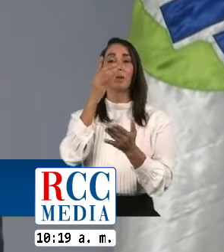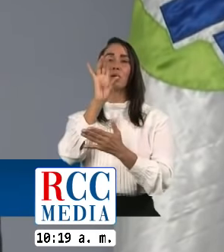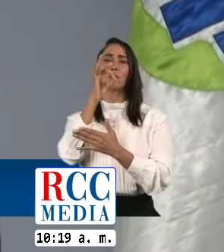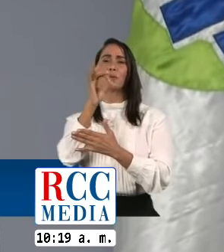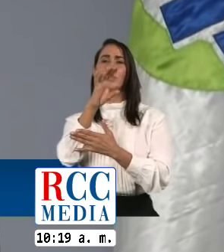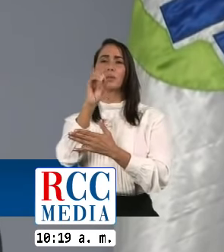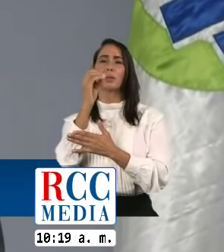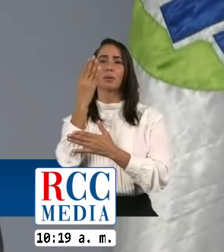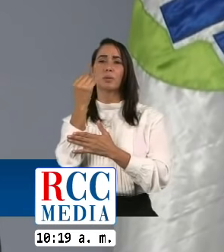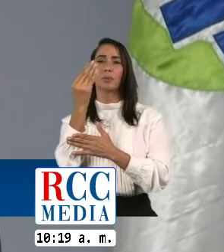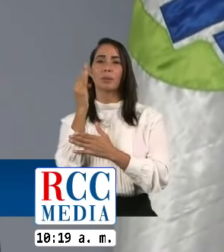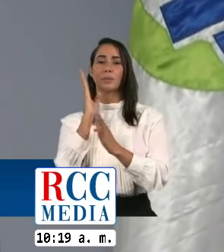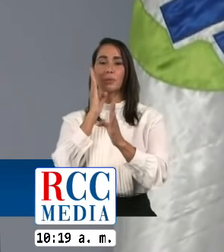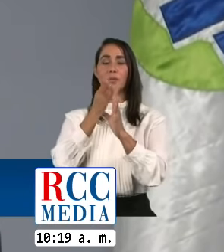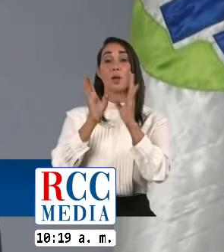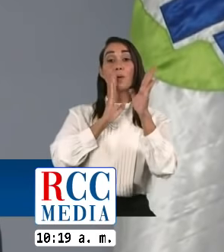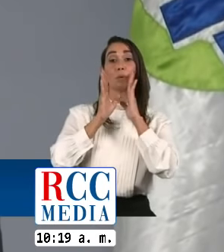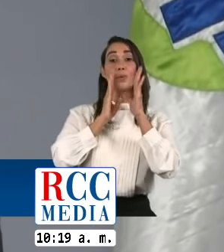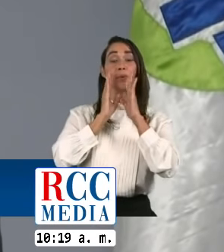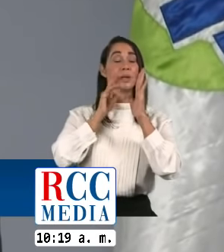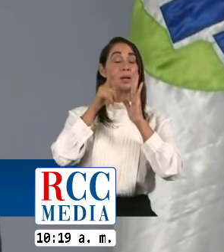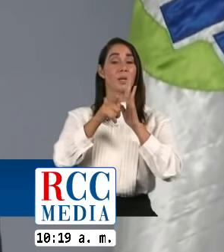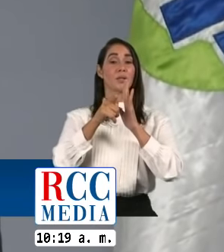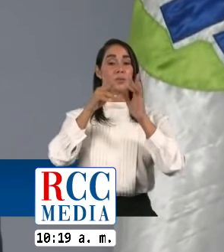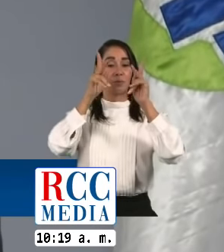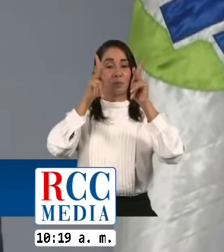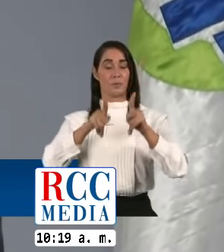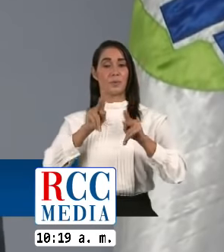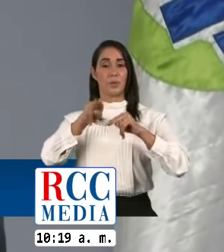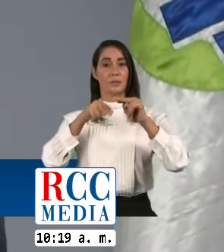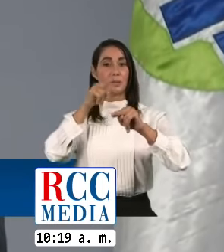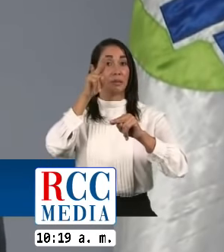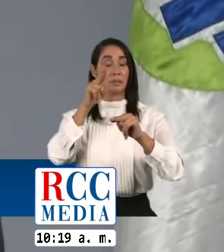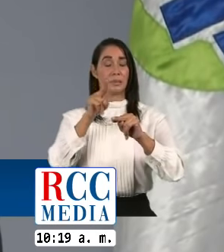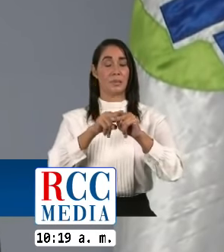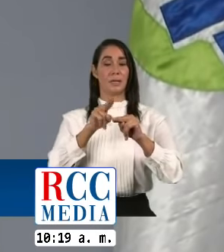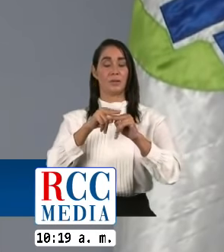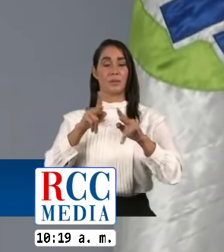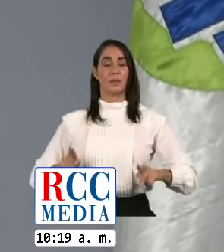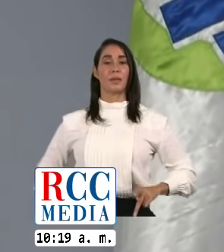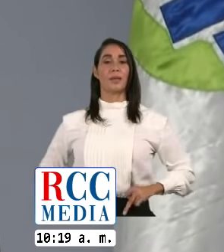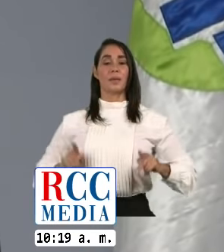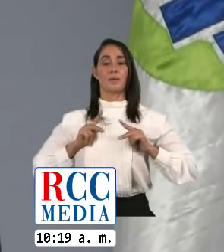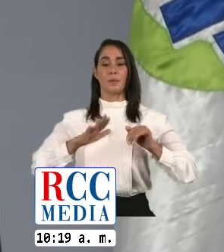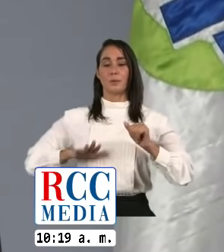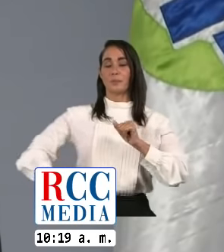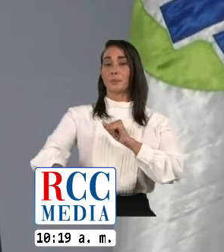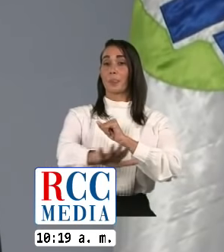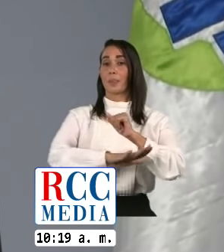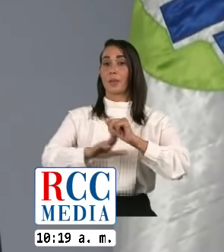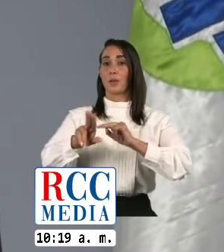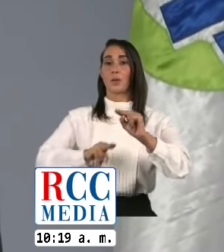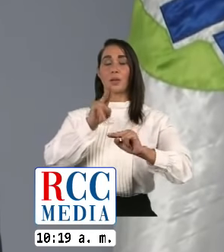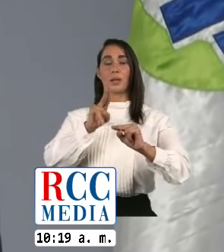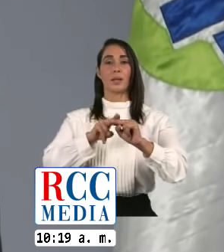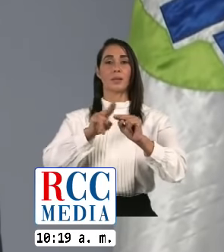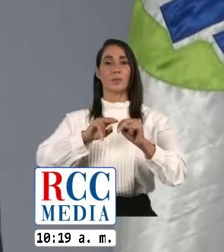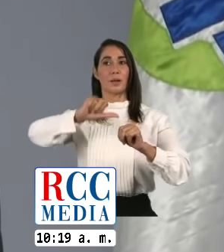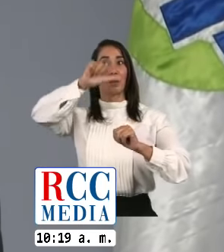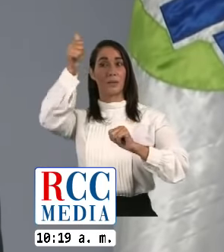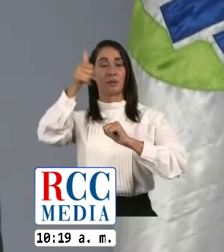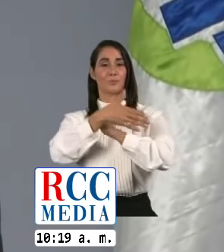200.814 interacciones con ciudadanos nacionales que viven en el territorio nacional o en el